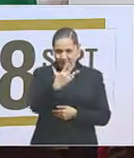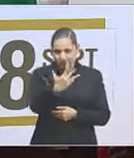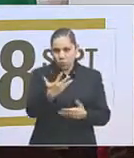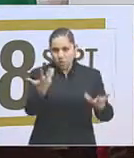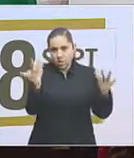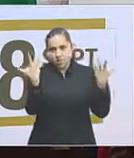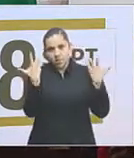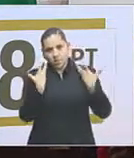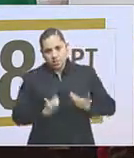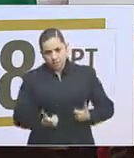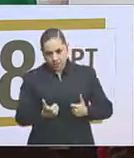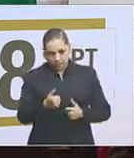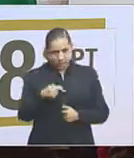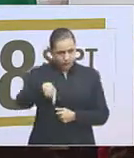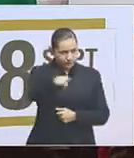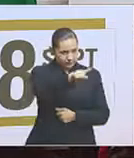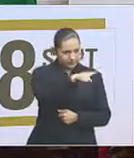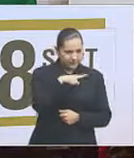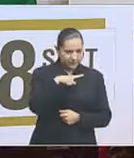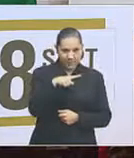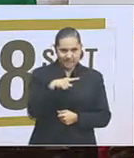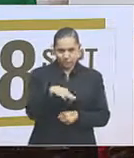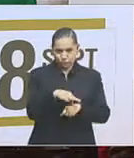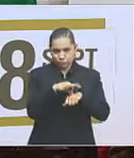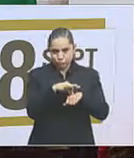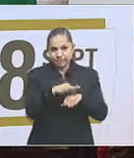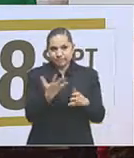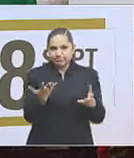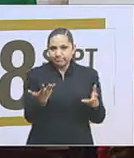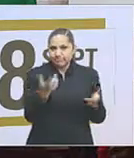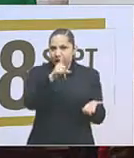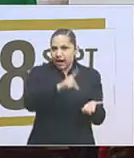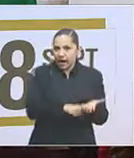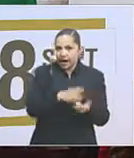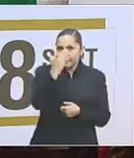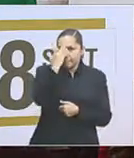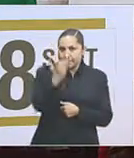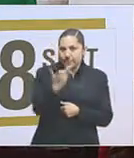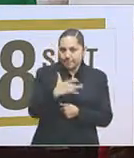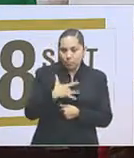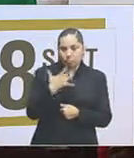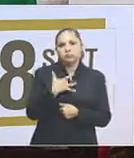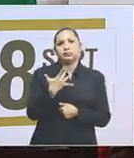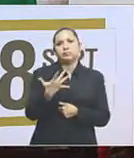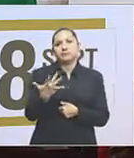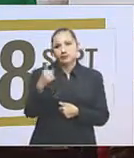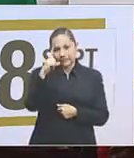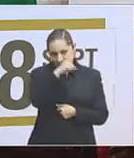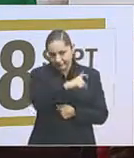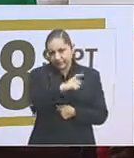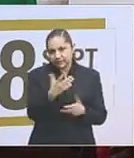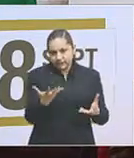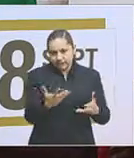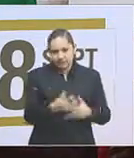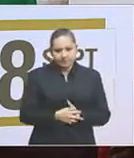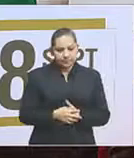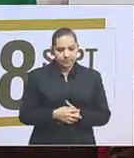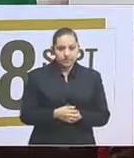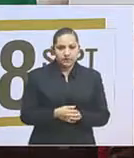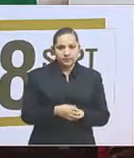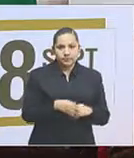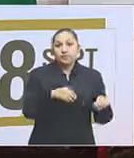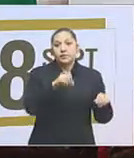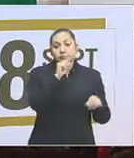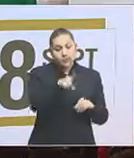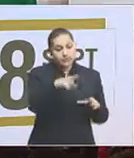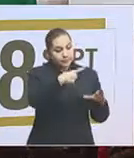fenómeno pues fue un momento un momento difícil pero además si ustedes prendía la televisión no estaban cerca de sus teléfonos